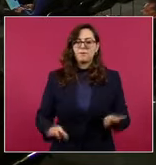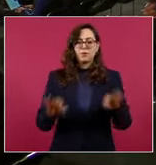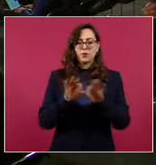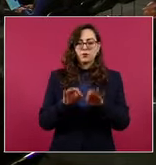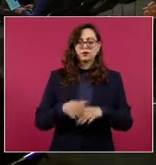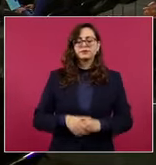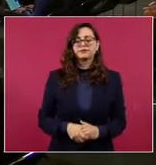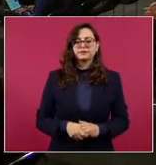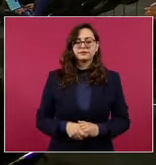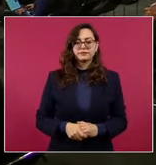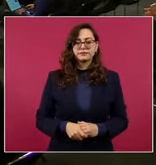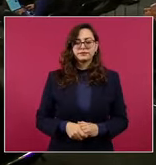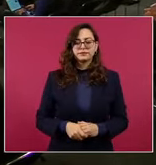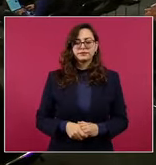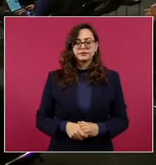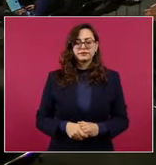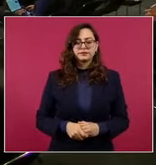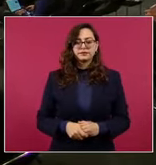Por eso,